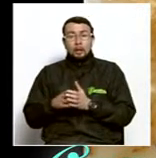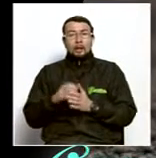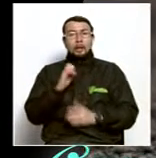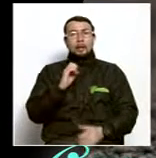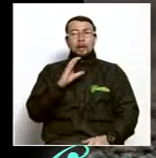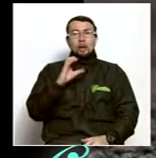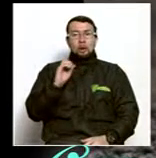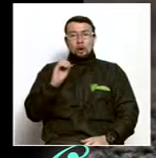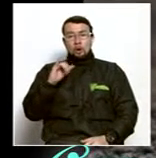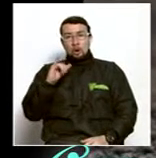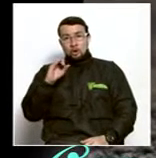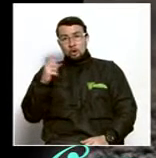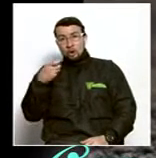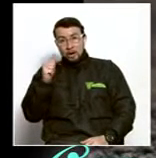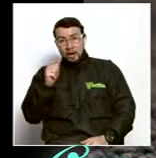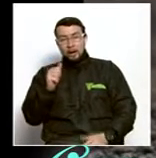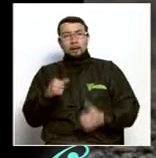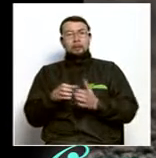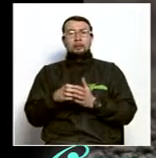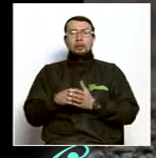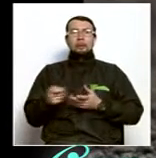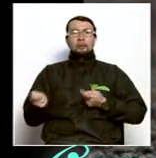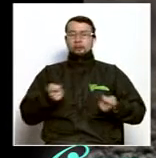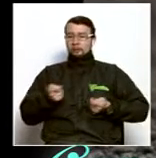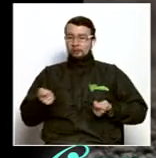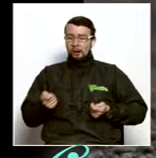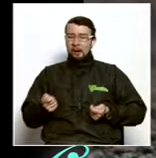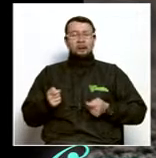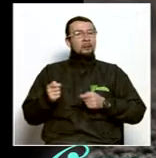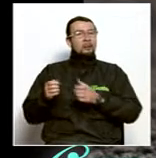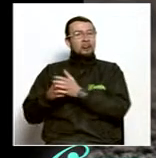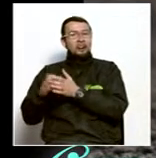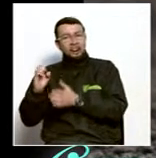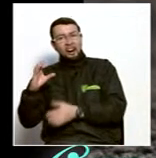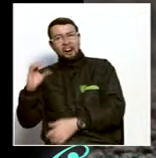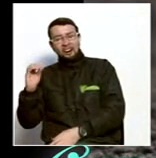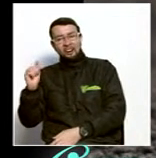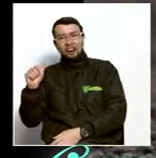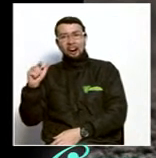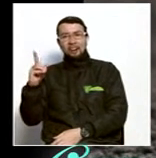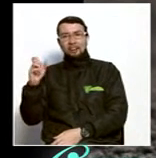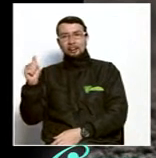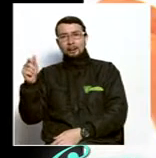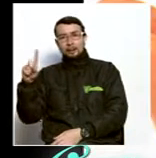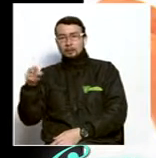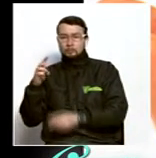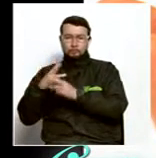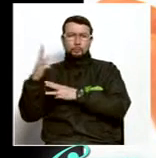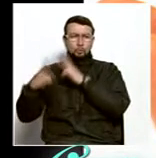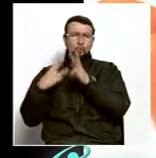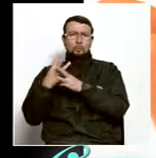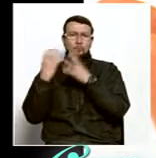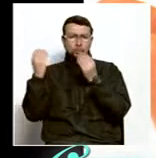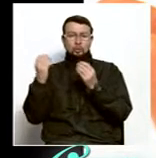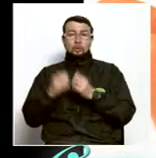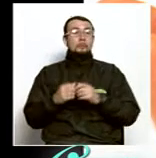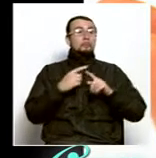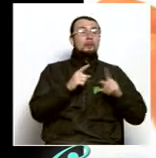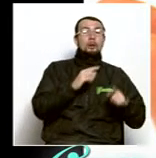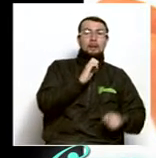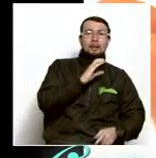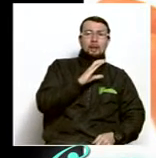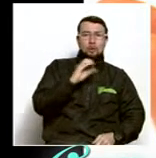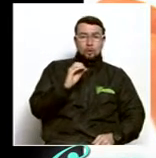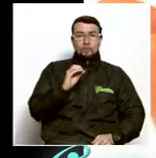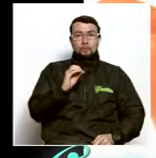Aldeas, porque pues ecoaldeas en el mundo hay muchas, ¿sí? Pero digamos que el término de Ecoyoga